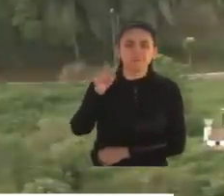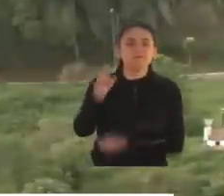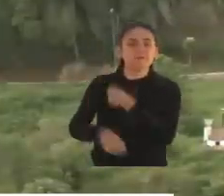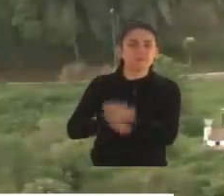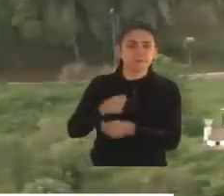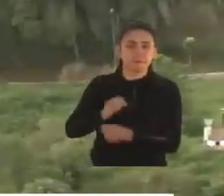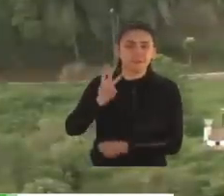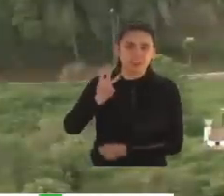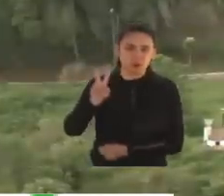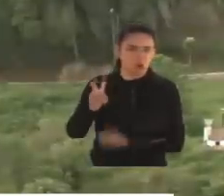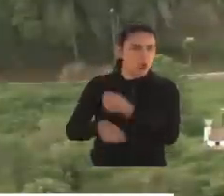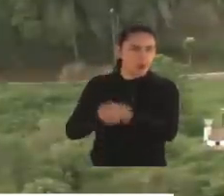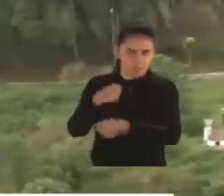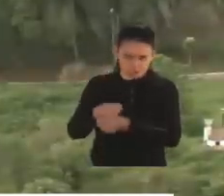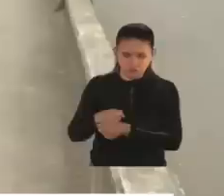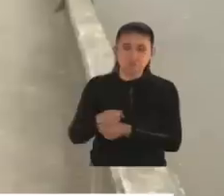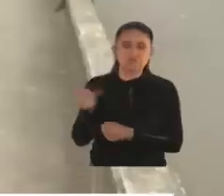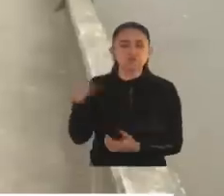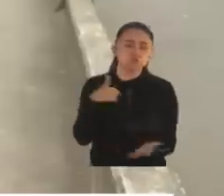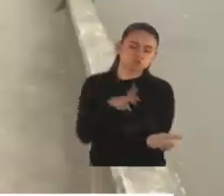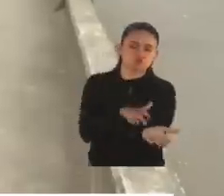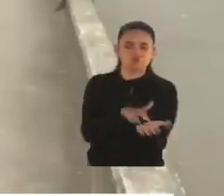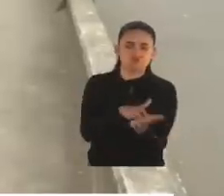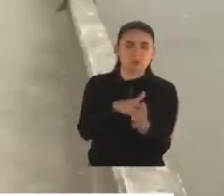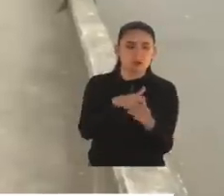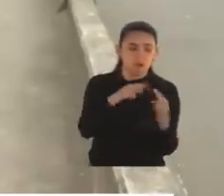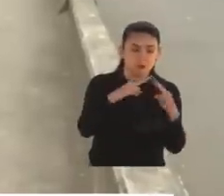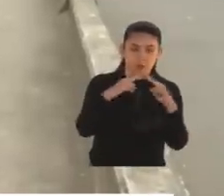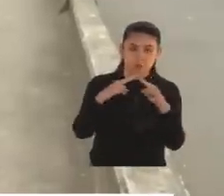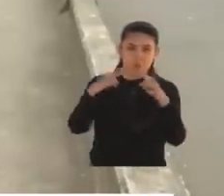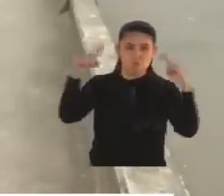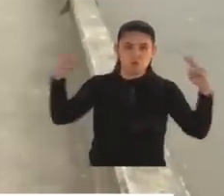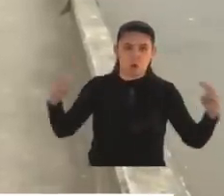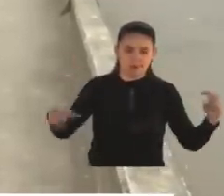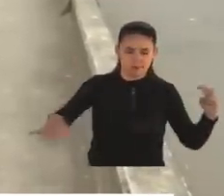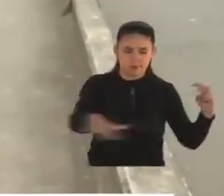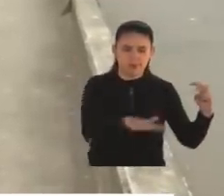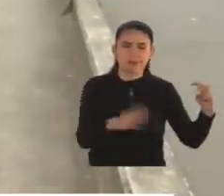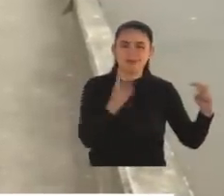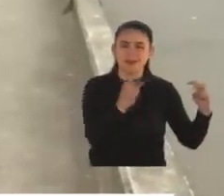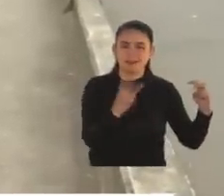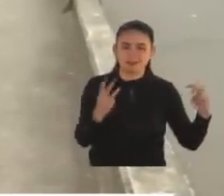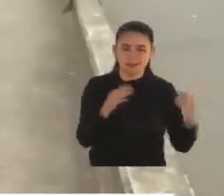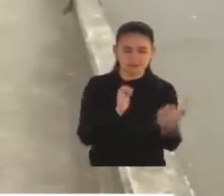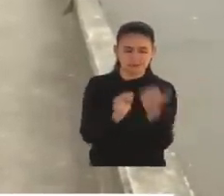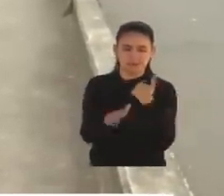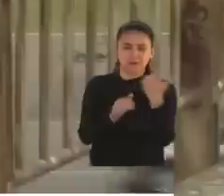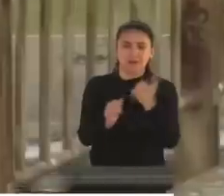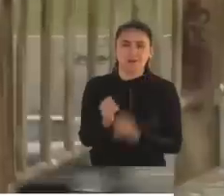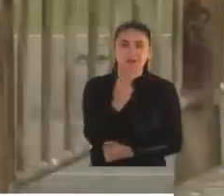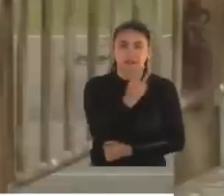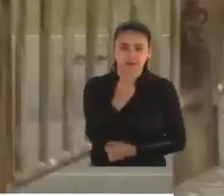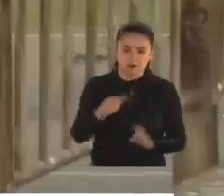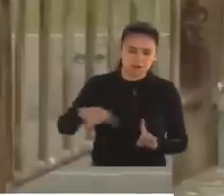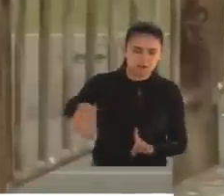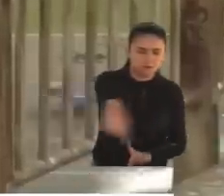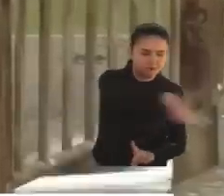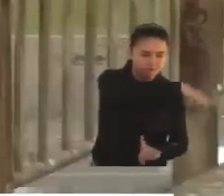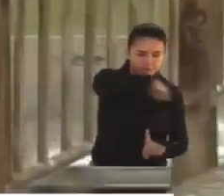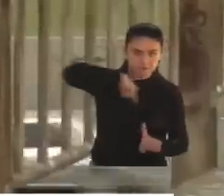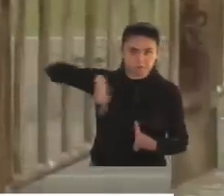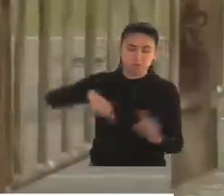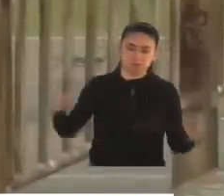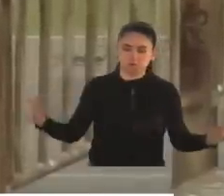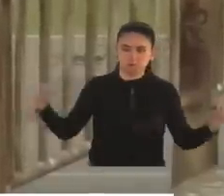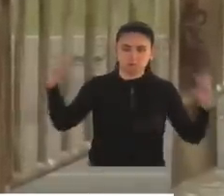años y se movilizaba a pie por el puente de la 33, específicamente en la glorieta de Exposiciones.